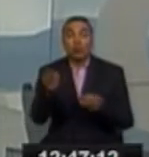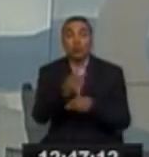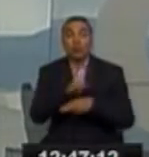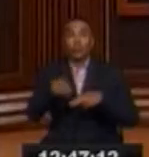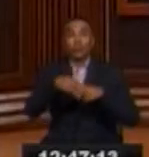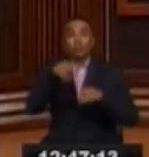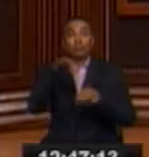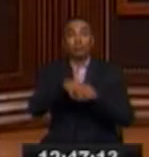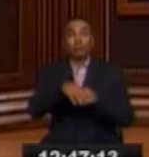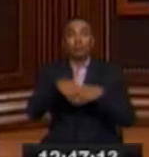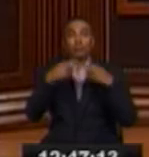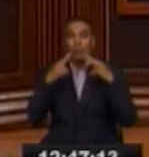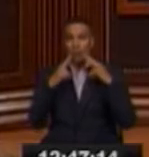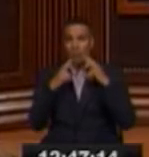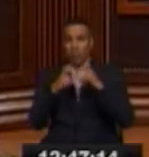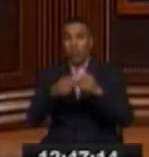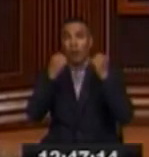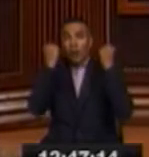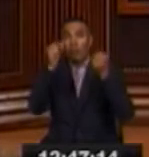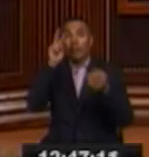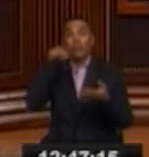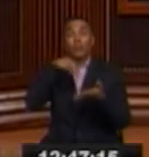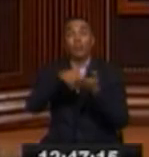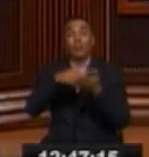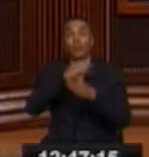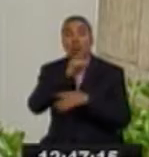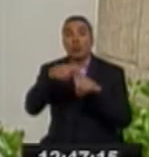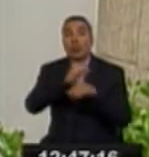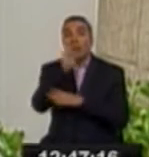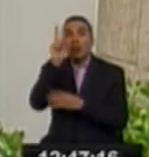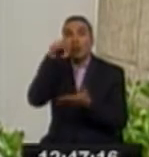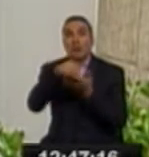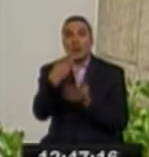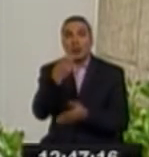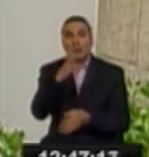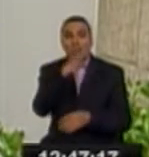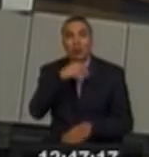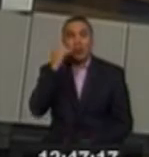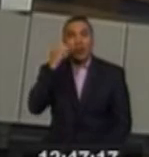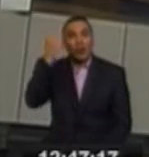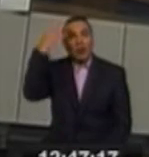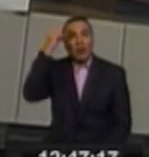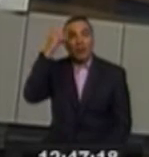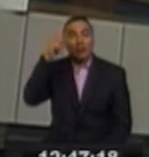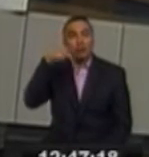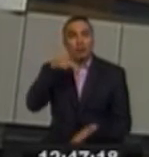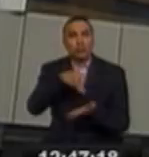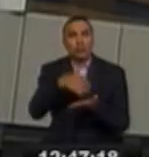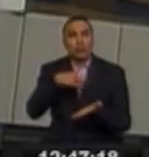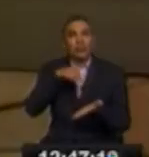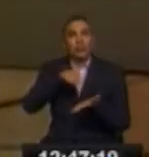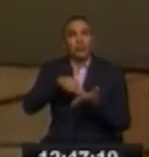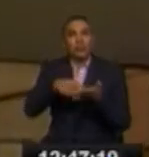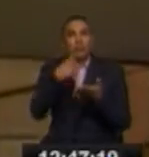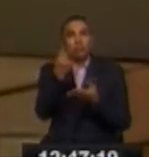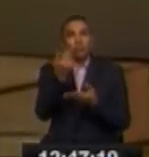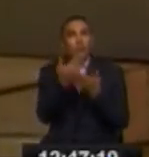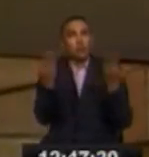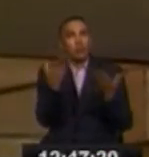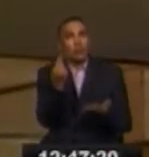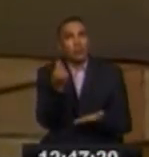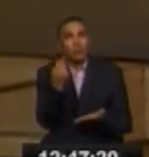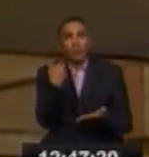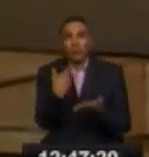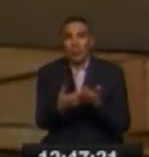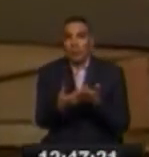Nacional Electoral investigará la campaña del binomio ganador de 2013, Correa Glass. Entre los puntos están la liquidación de fondos, comprobante